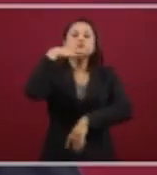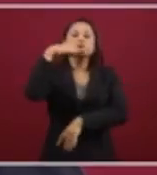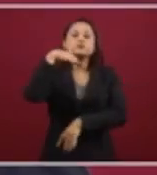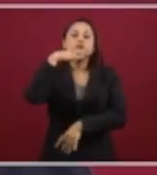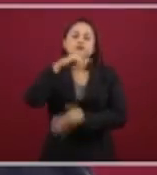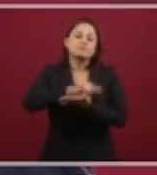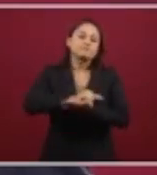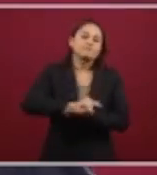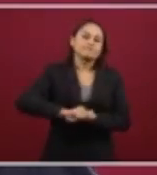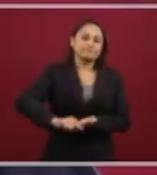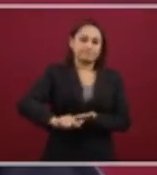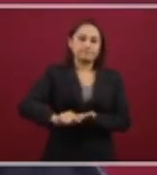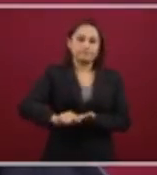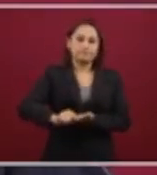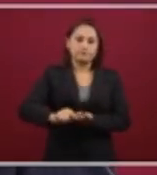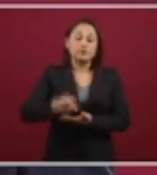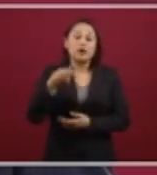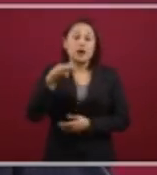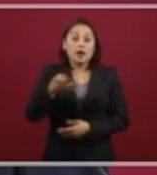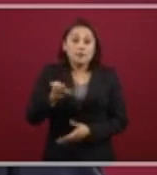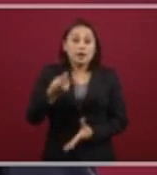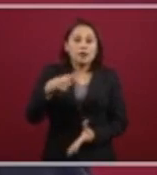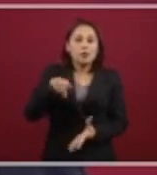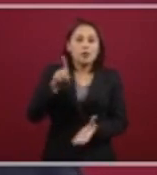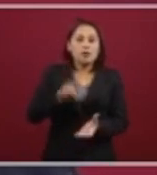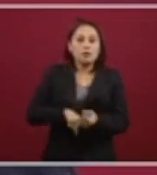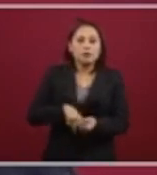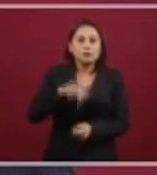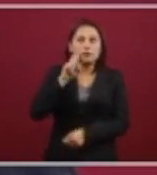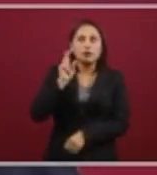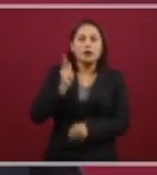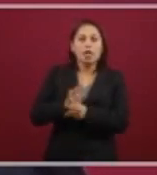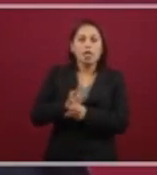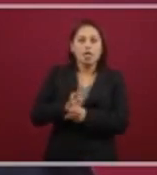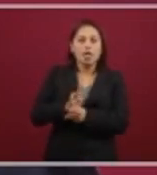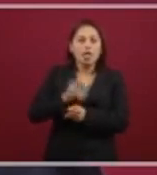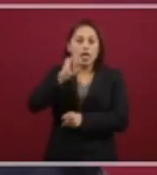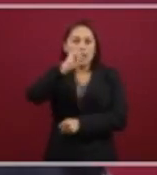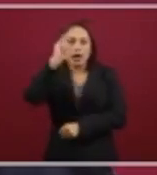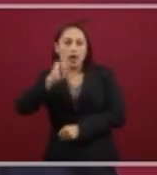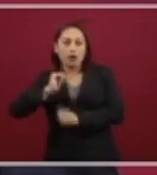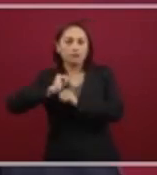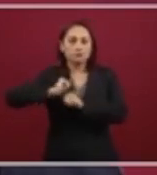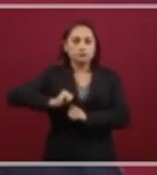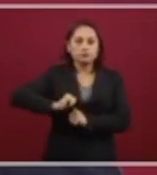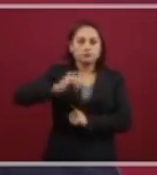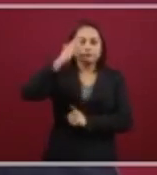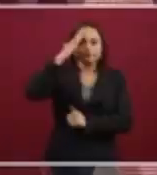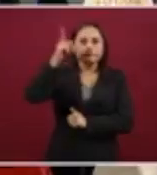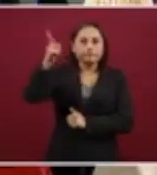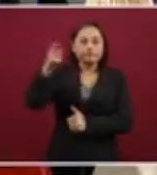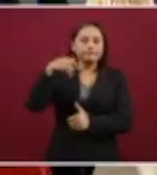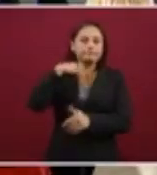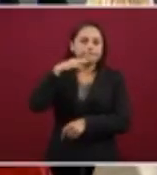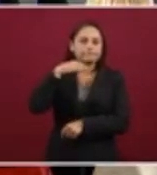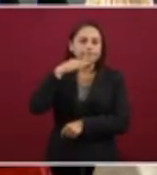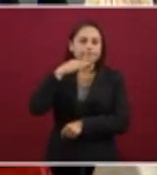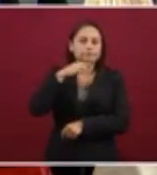y que no nos quedemos callados, que se denuncie como se está haciendo aquí,